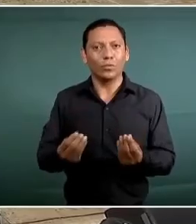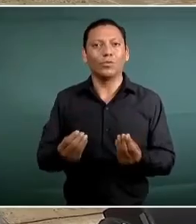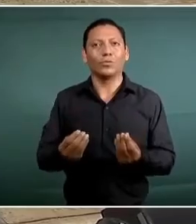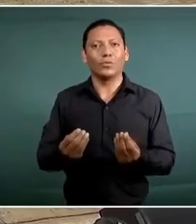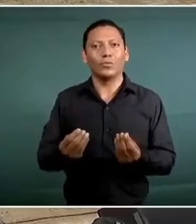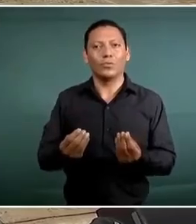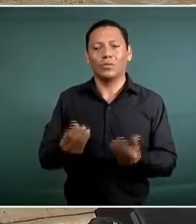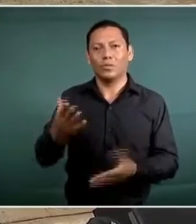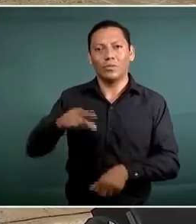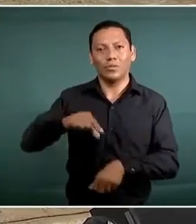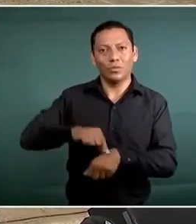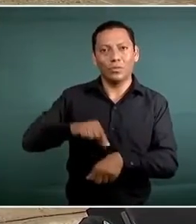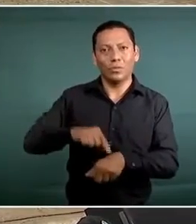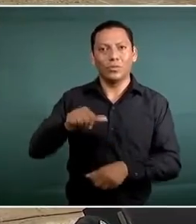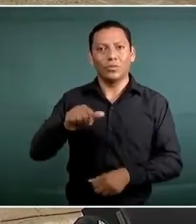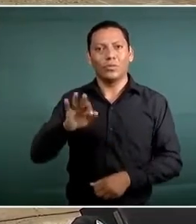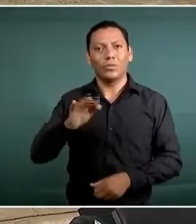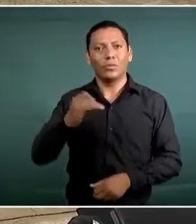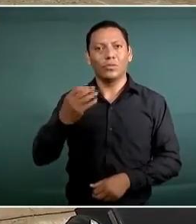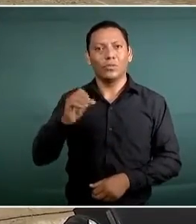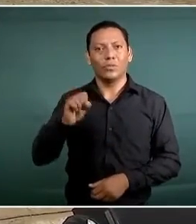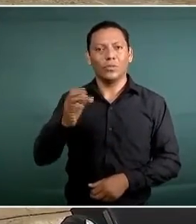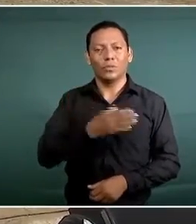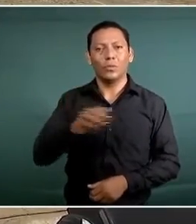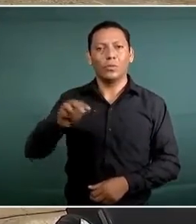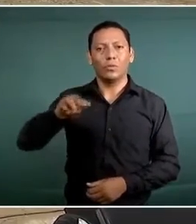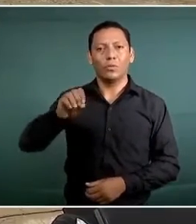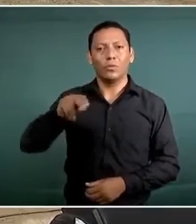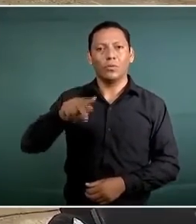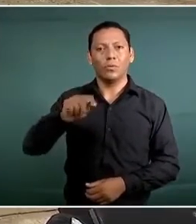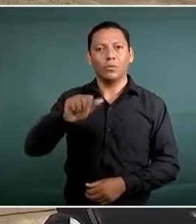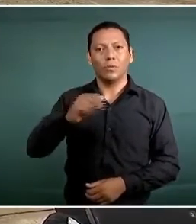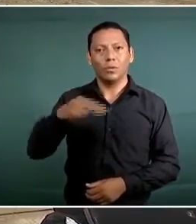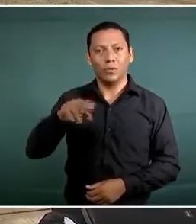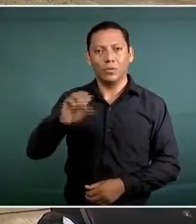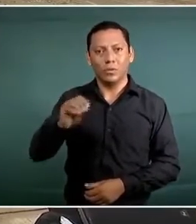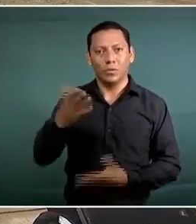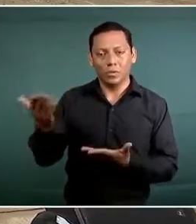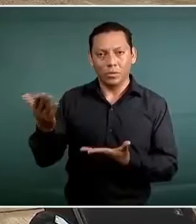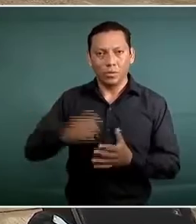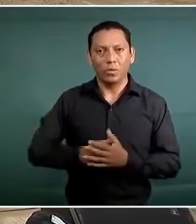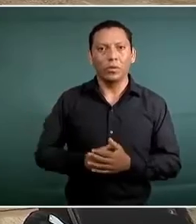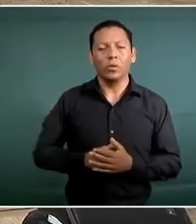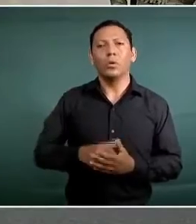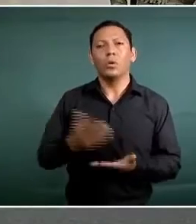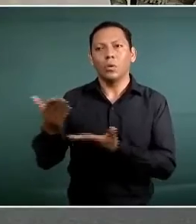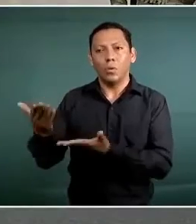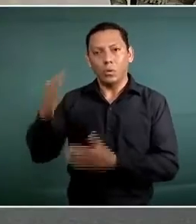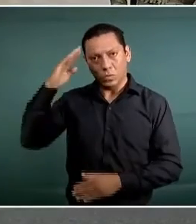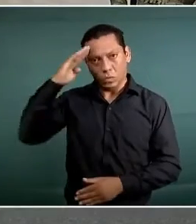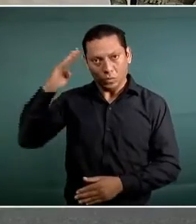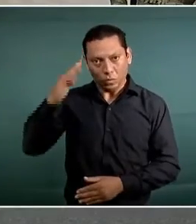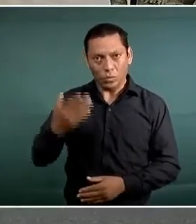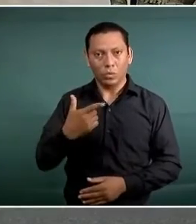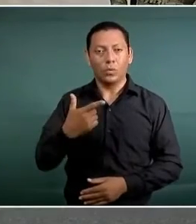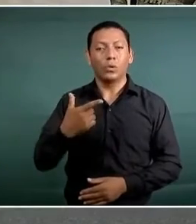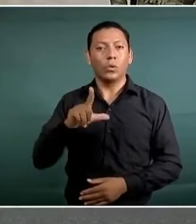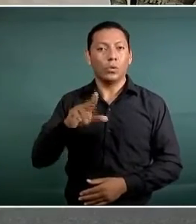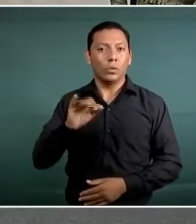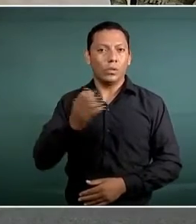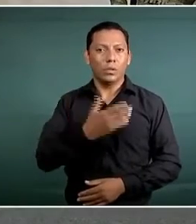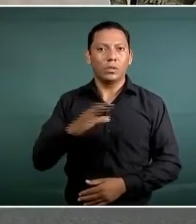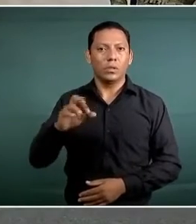doctor Alfonso Durazo Montaño, al general Luis Cresencio Sandoval González,